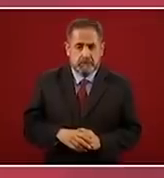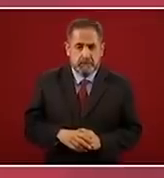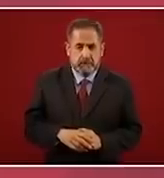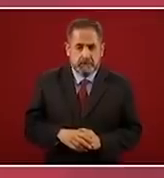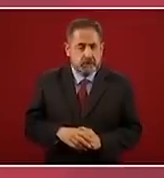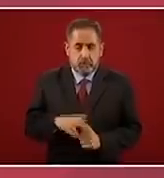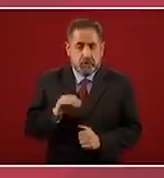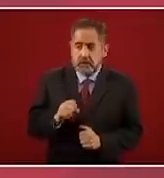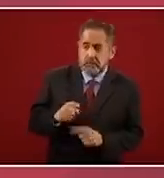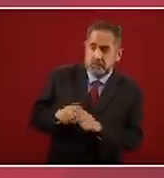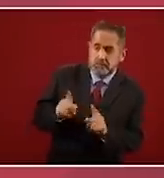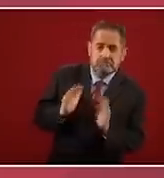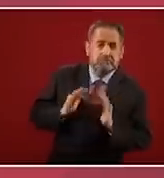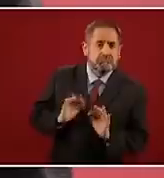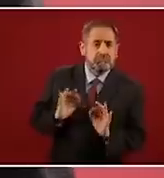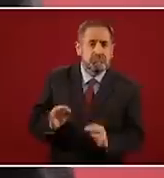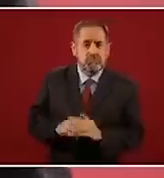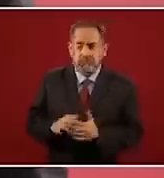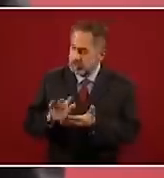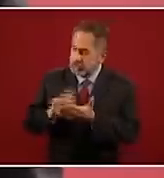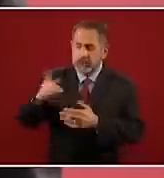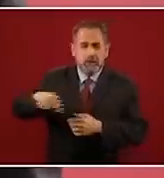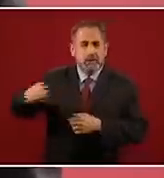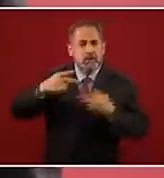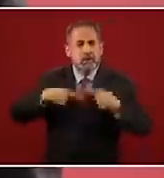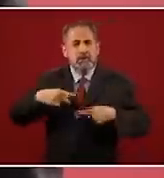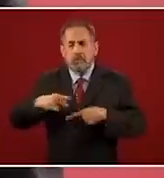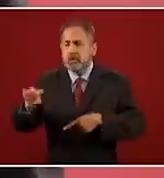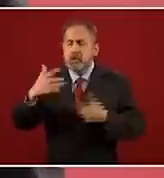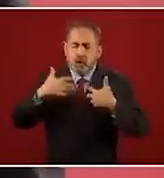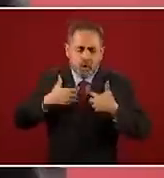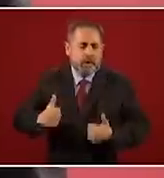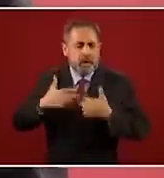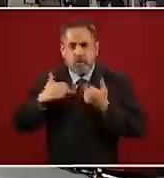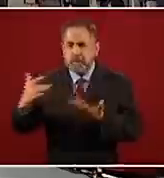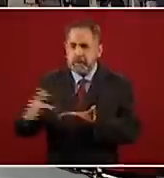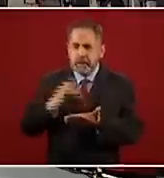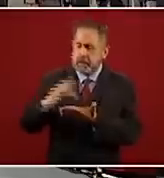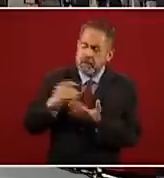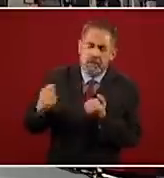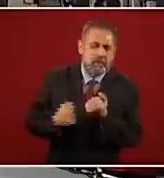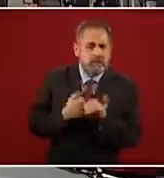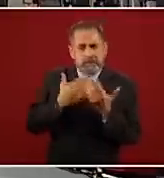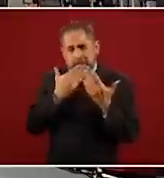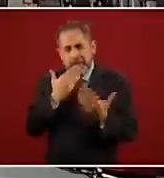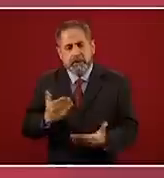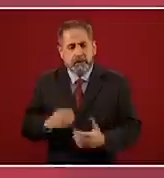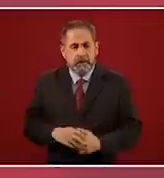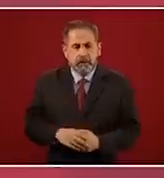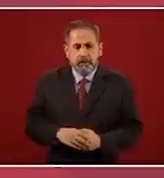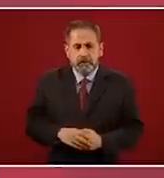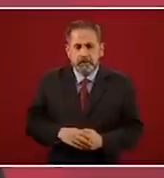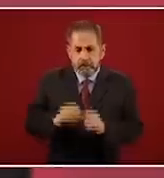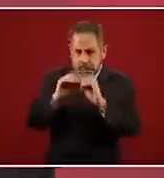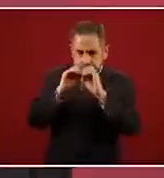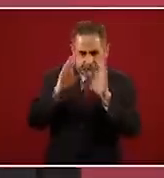Y no es así. Yo le agradezco mucho a la gente su comprensión, su apoyo, su respaldo. Desde